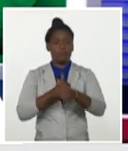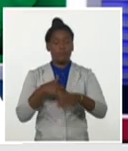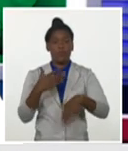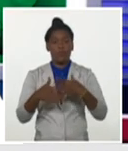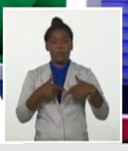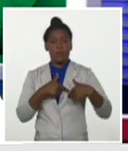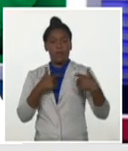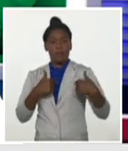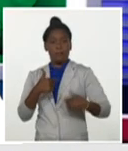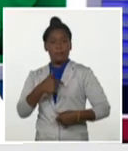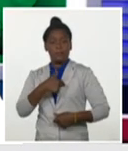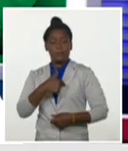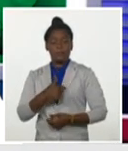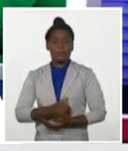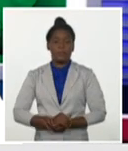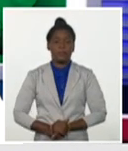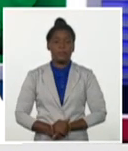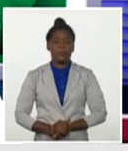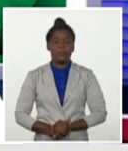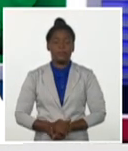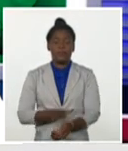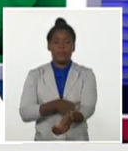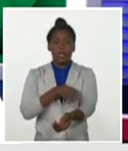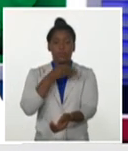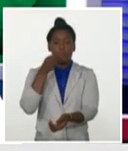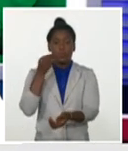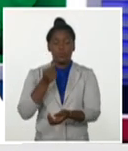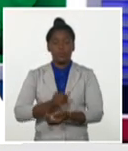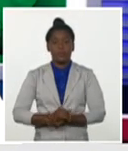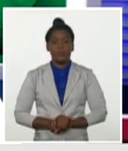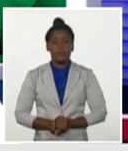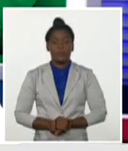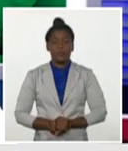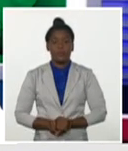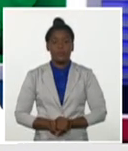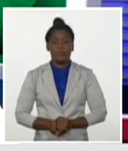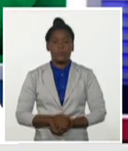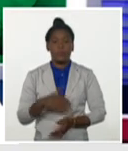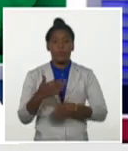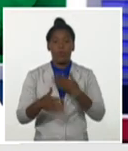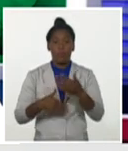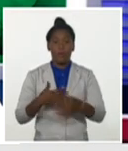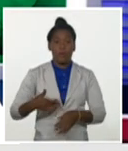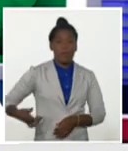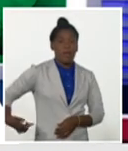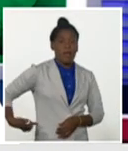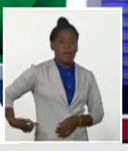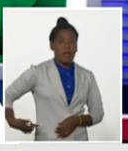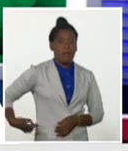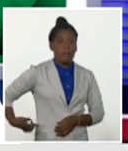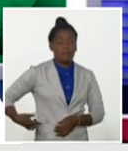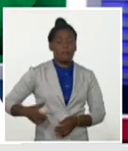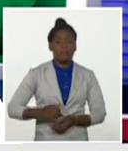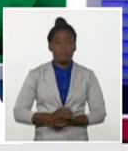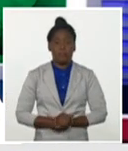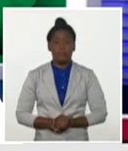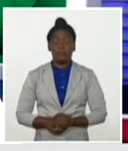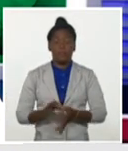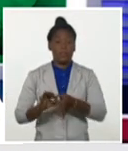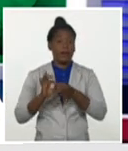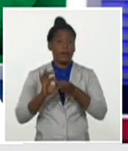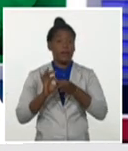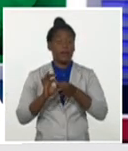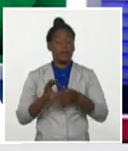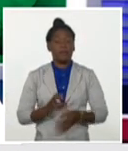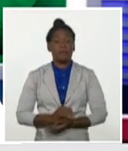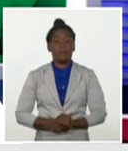isquémica, diabetes mellitus y una enfermedad renal crónica que también hace muy desfavorable el pronóstico